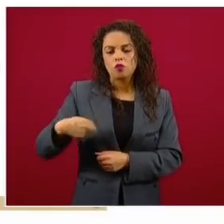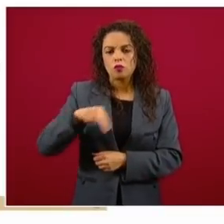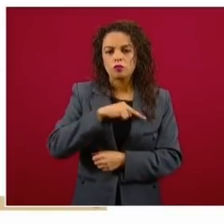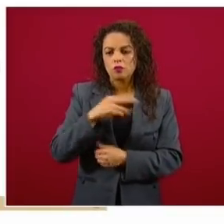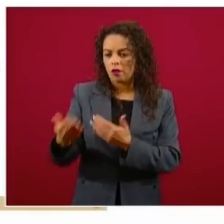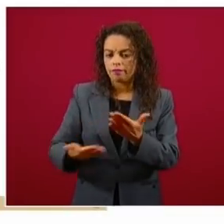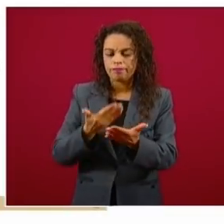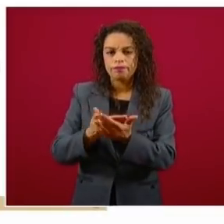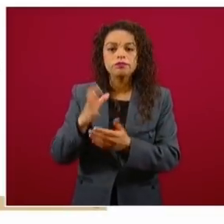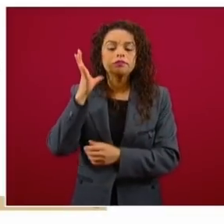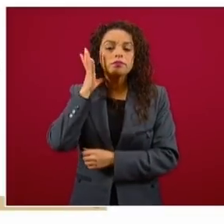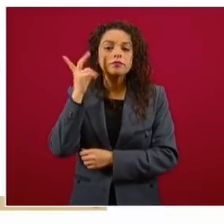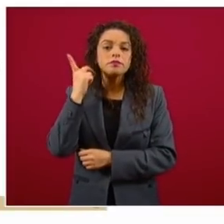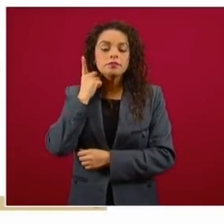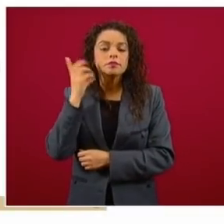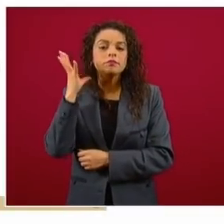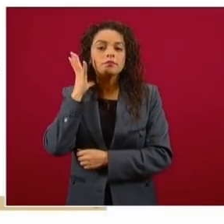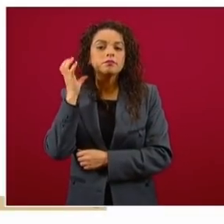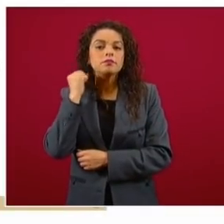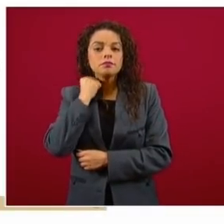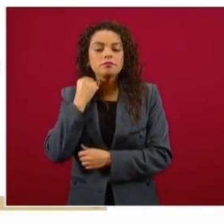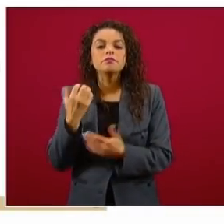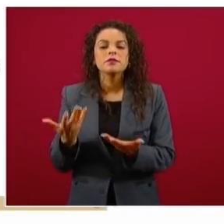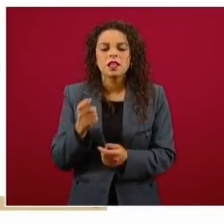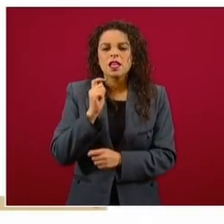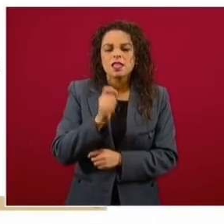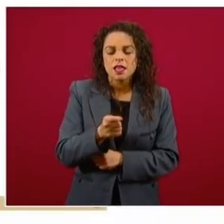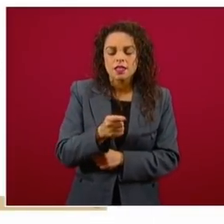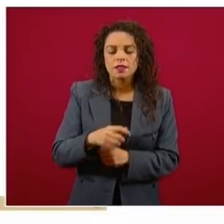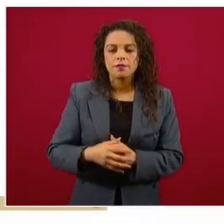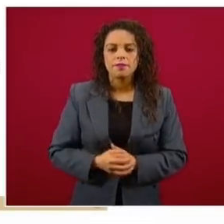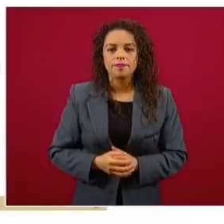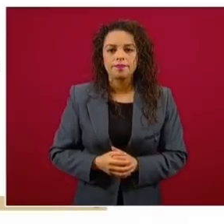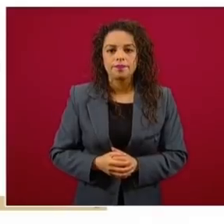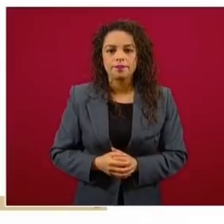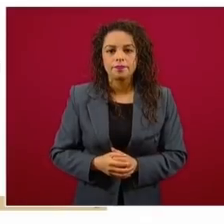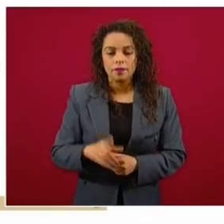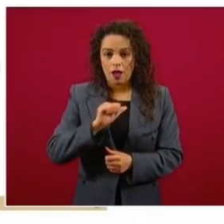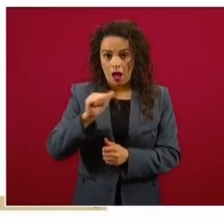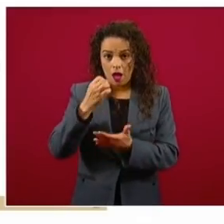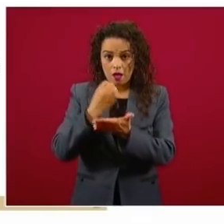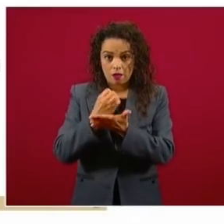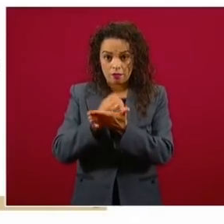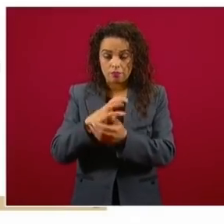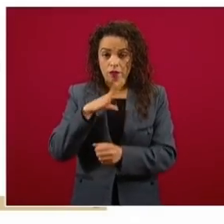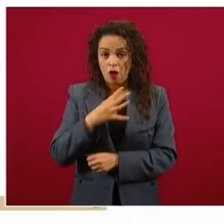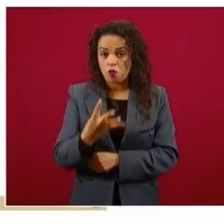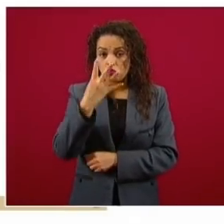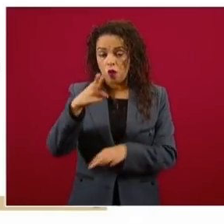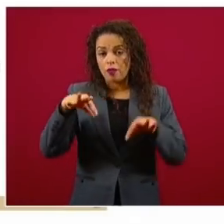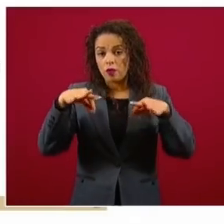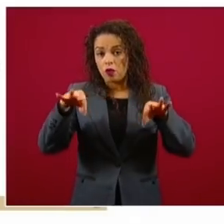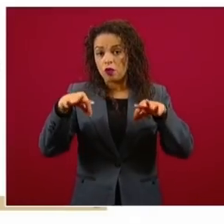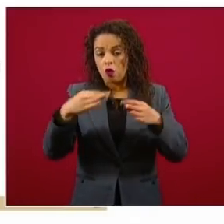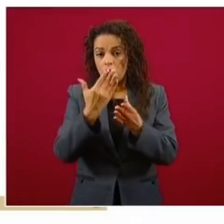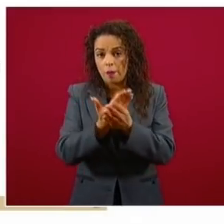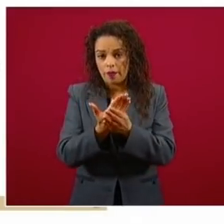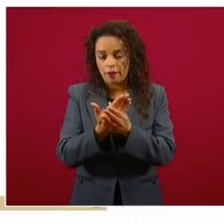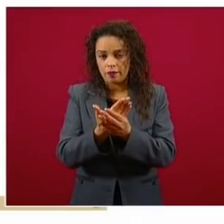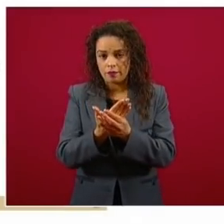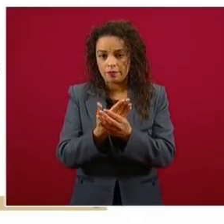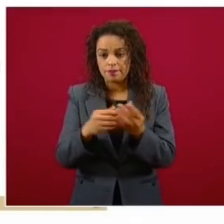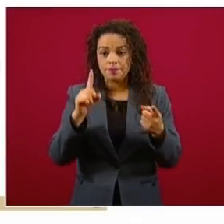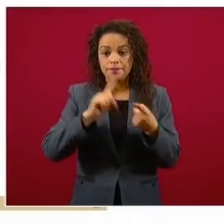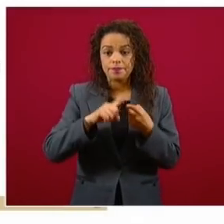Cámara de Diputados como a la Cámara de Senadores? El paquete económico está integrado por 4 documentos. El primero es